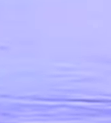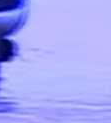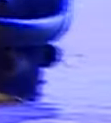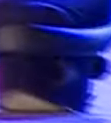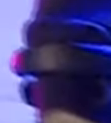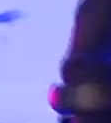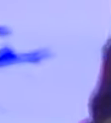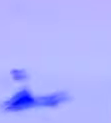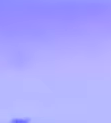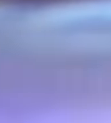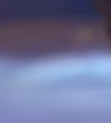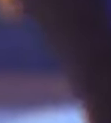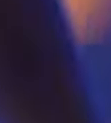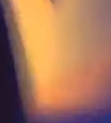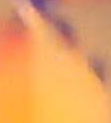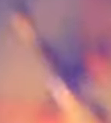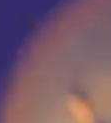como un flash,